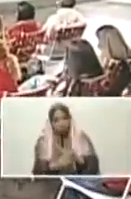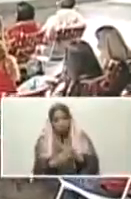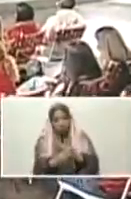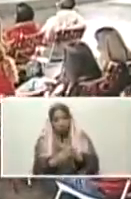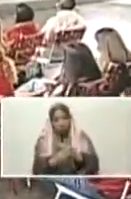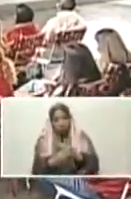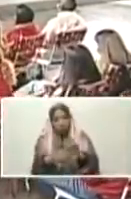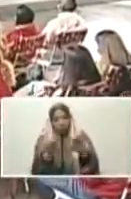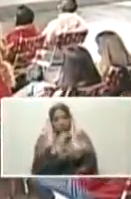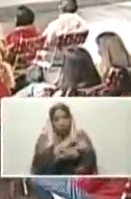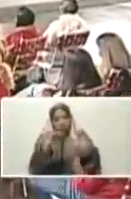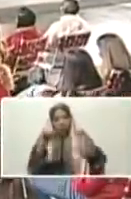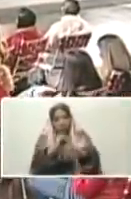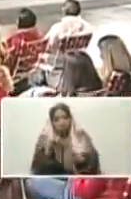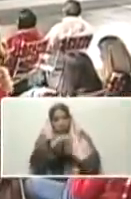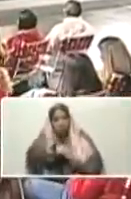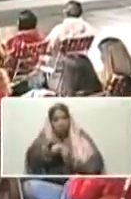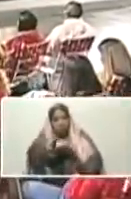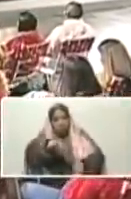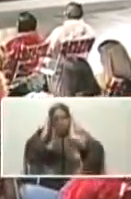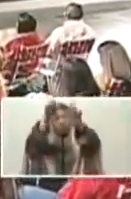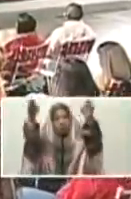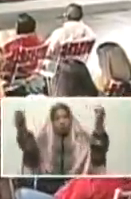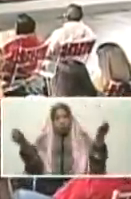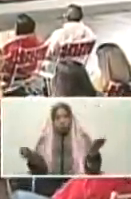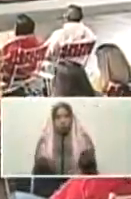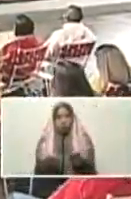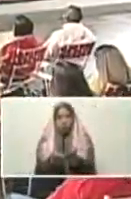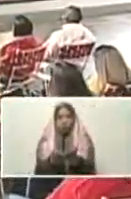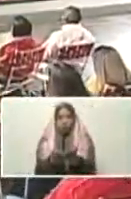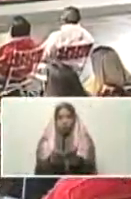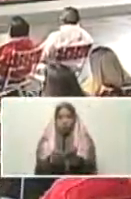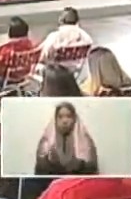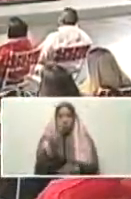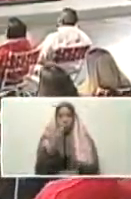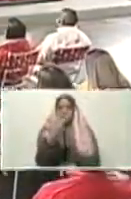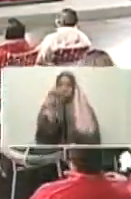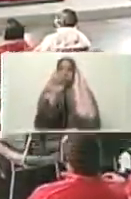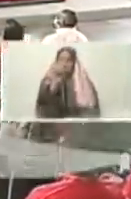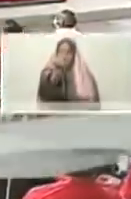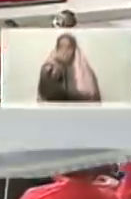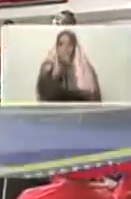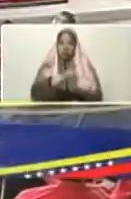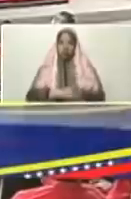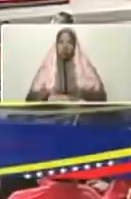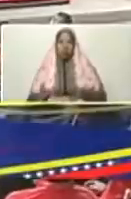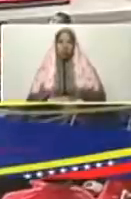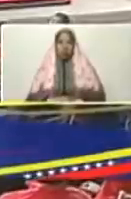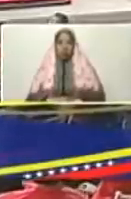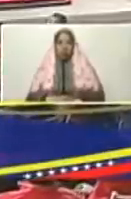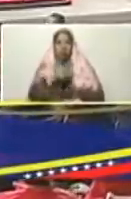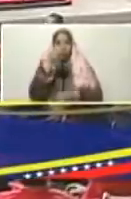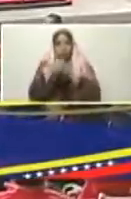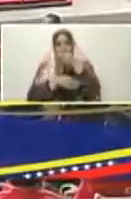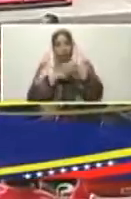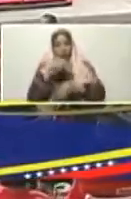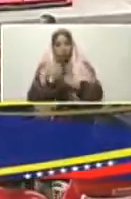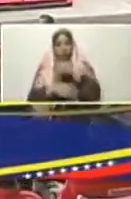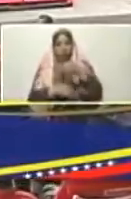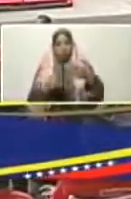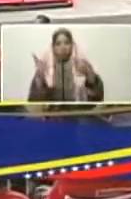definitivos en la sociedad mundial porque planteé las tres erres la primera